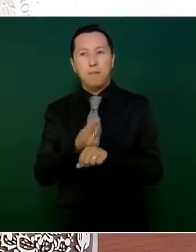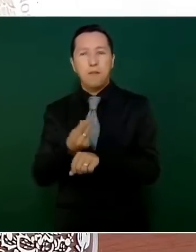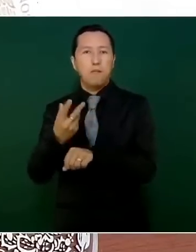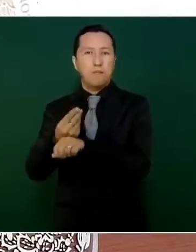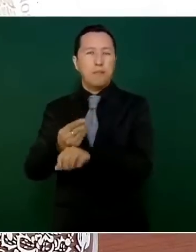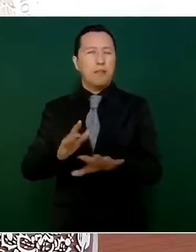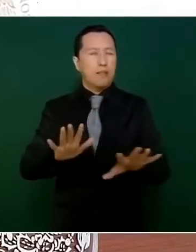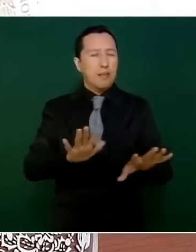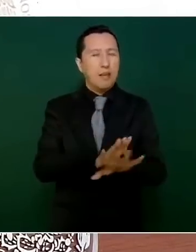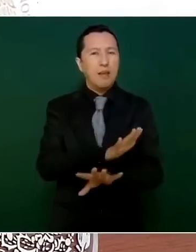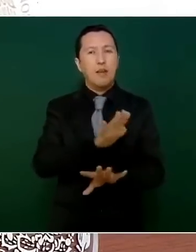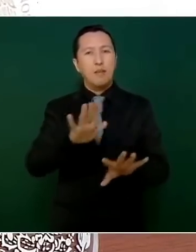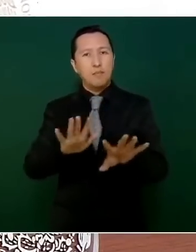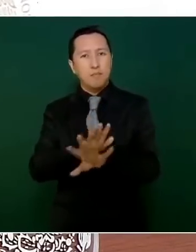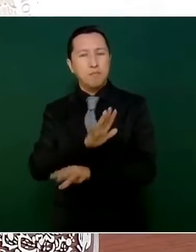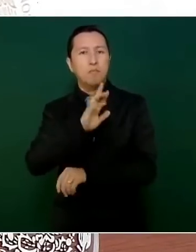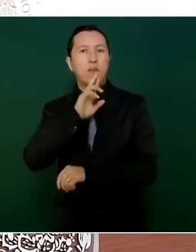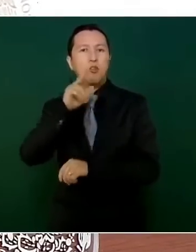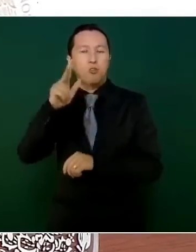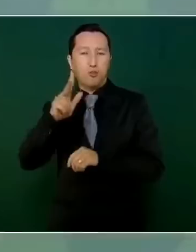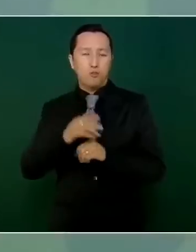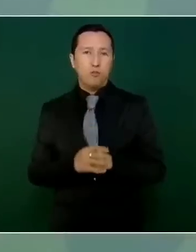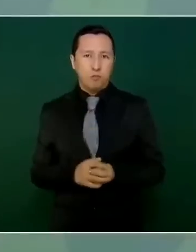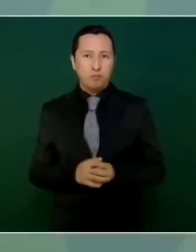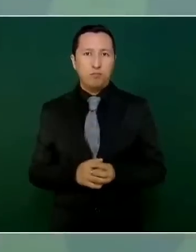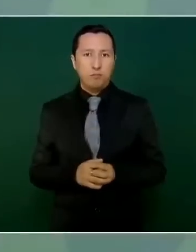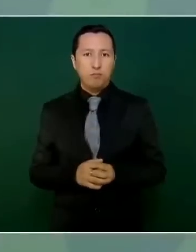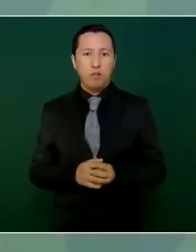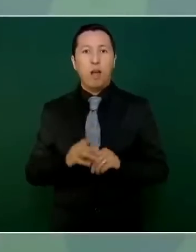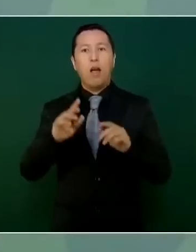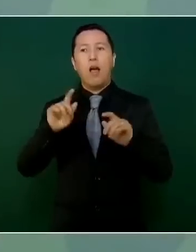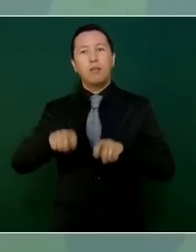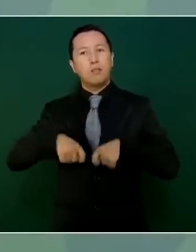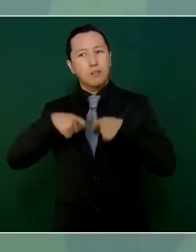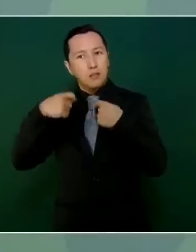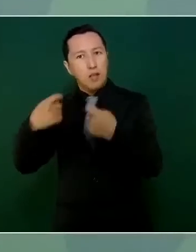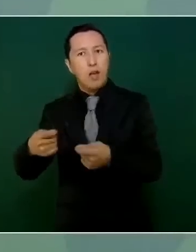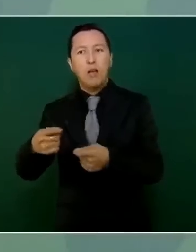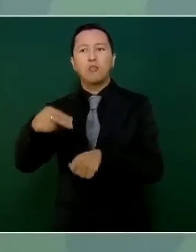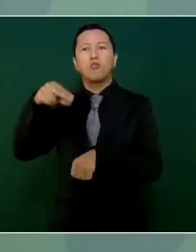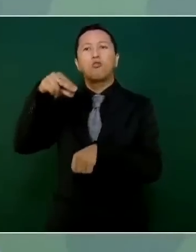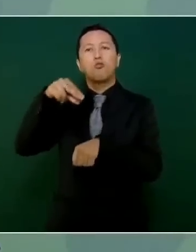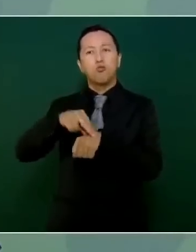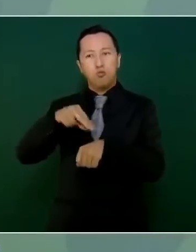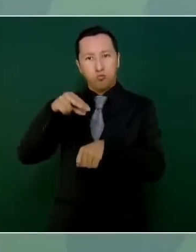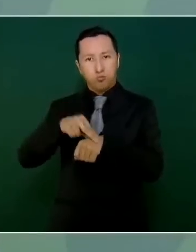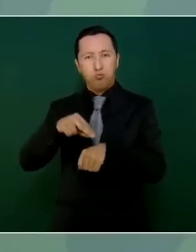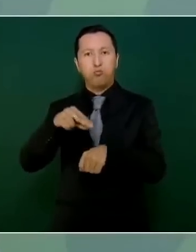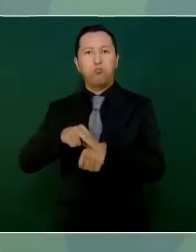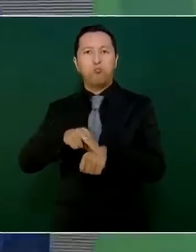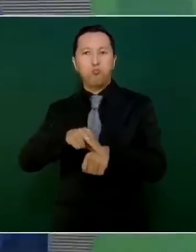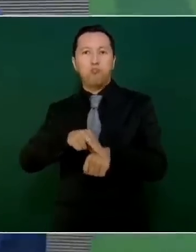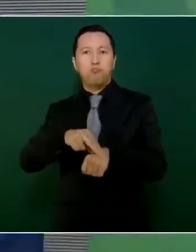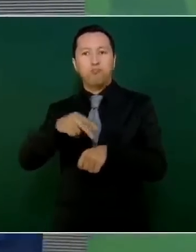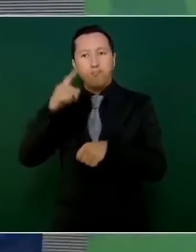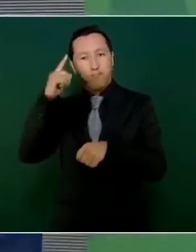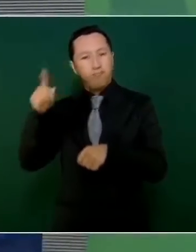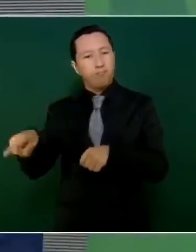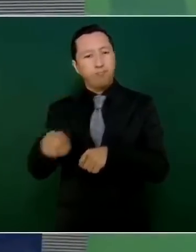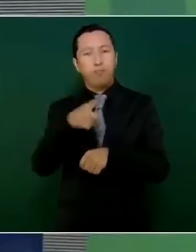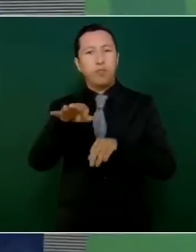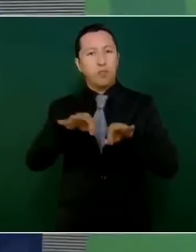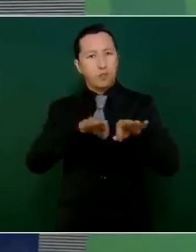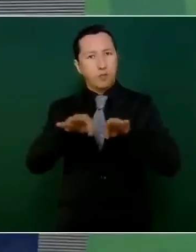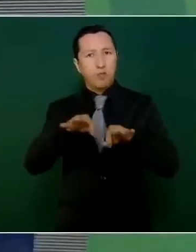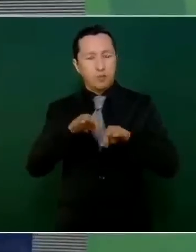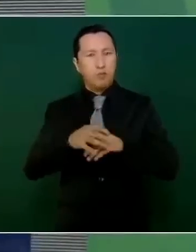que no falten los médicos, porque tú ya tienes tiempo en esto y